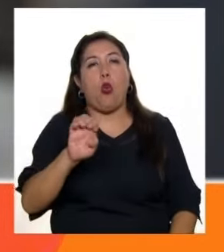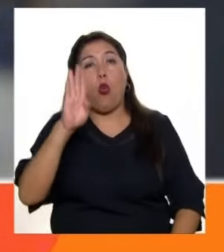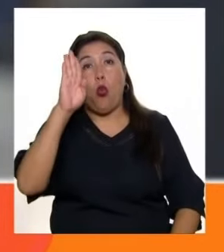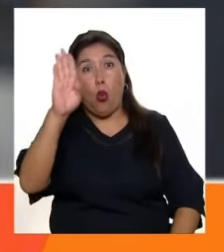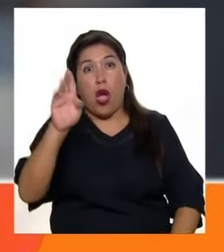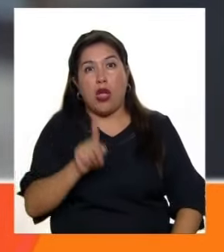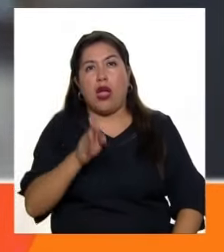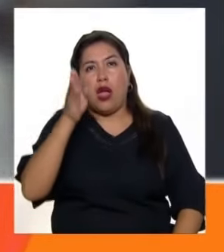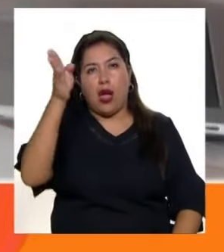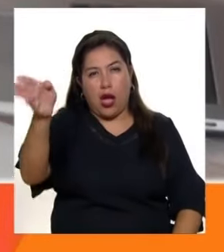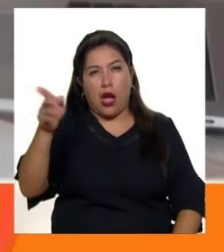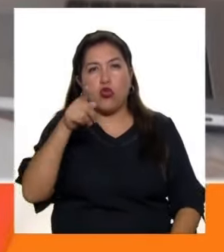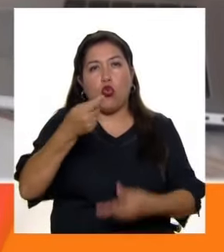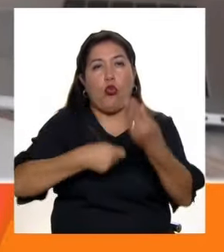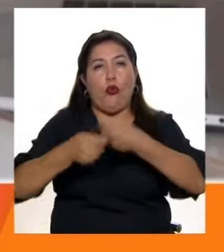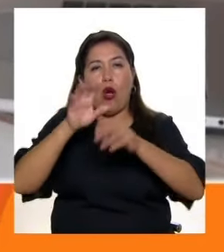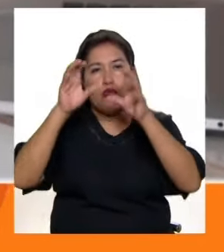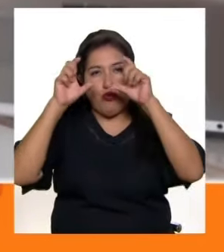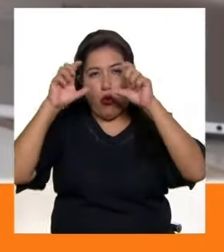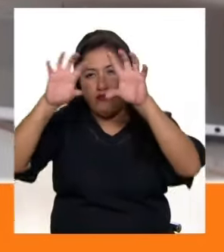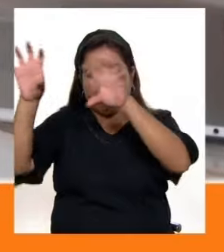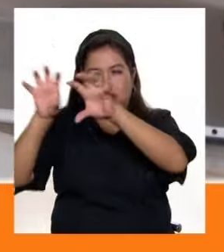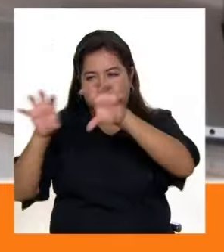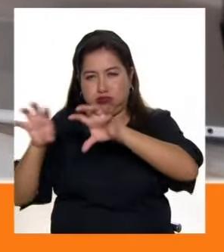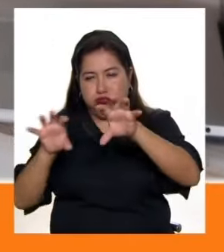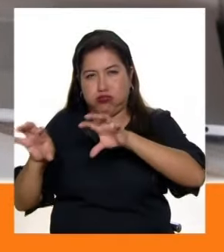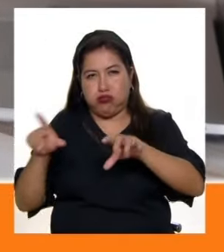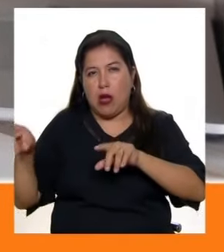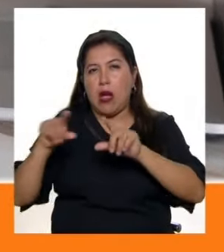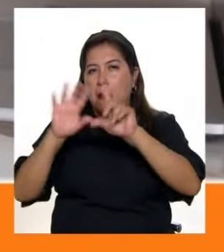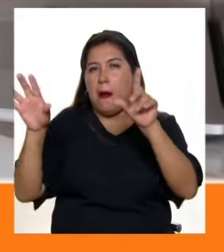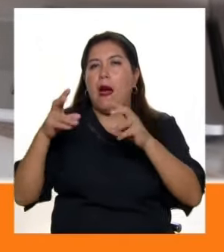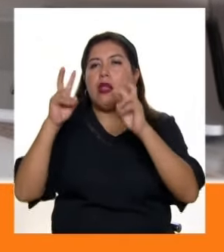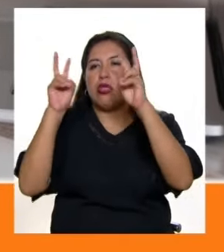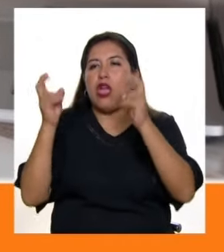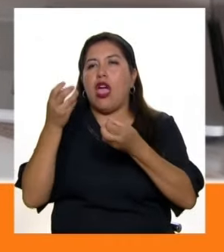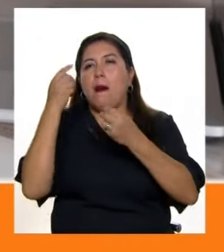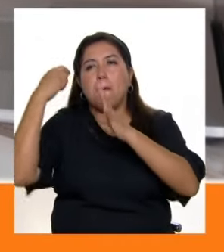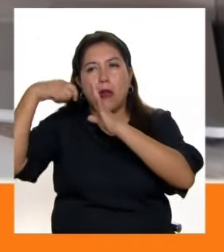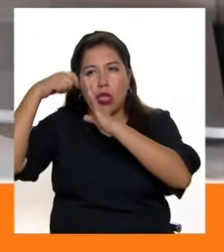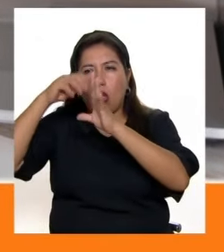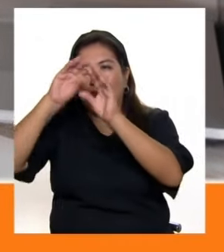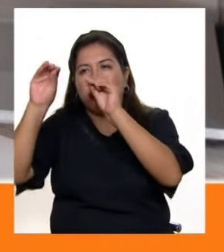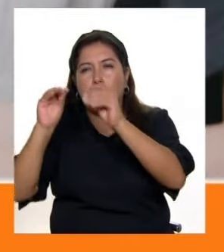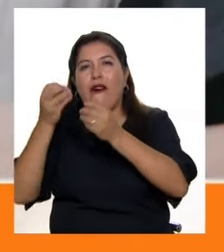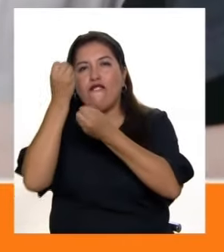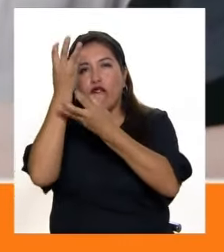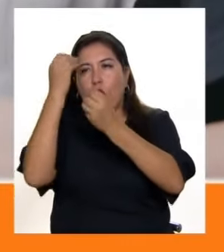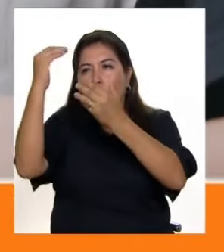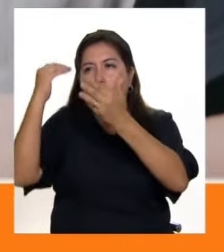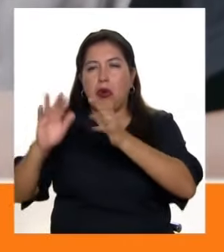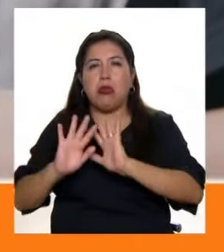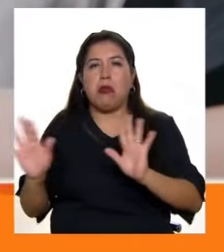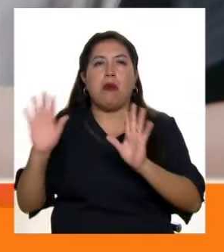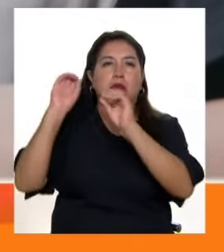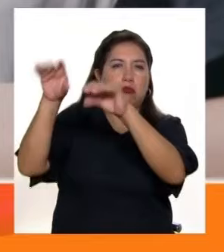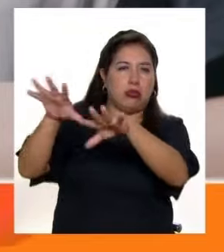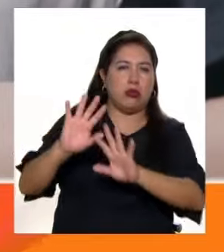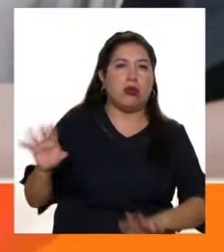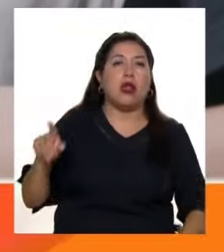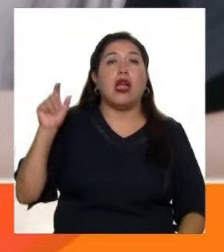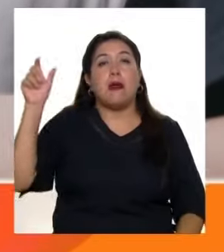te está presionando, ves las especificaciones técnicas, ves videos, si tienes, ves toda la información y además haces tu transacción y solo te queda esperar. Claro. Entonces es más